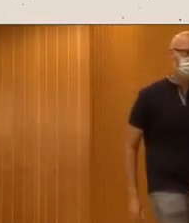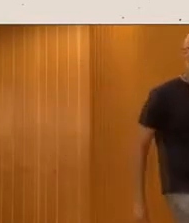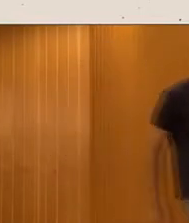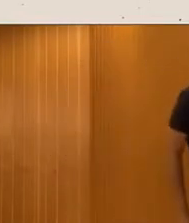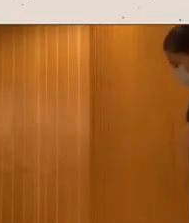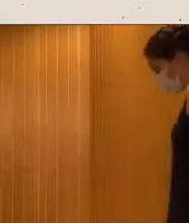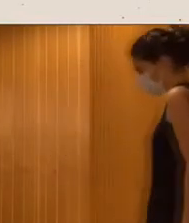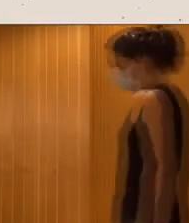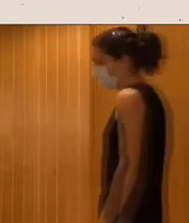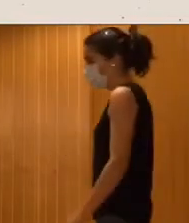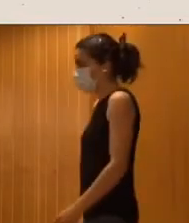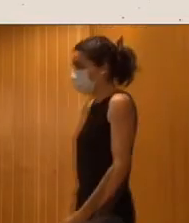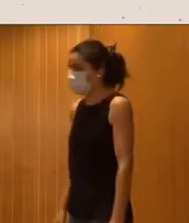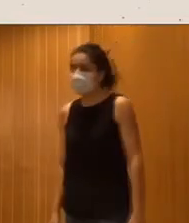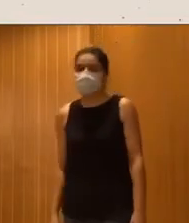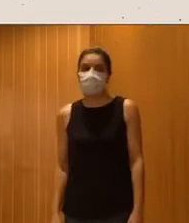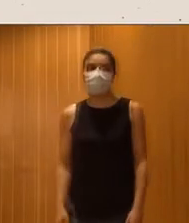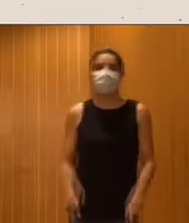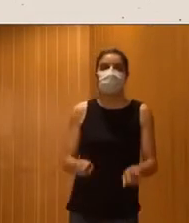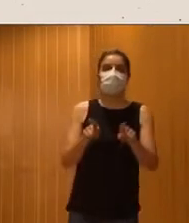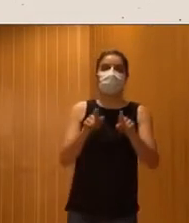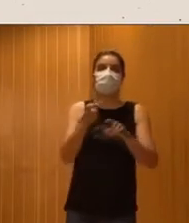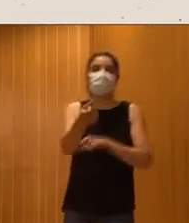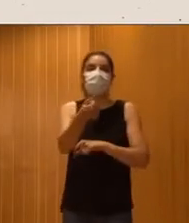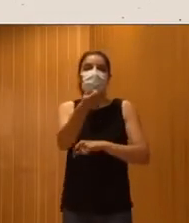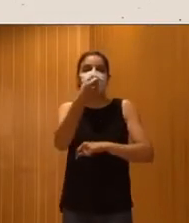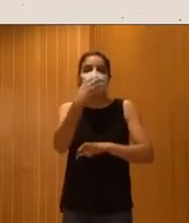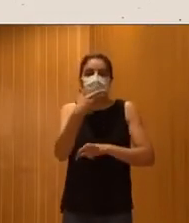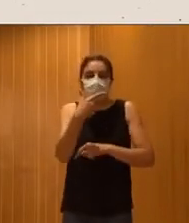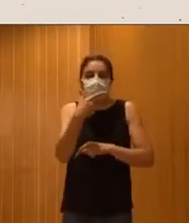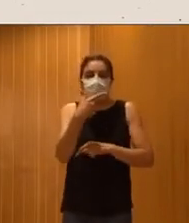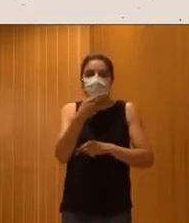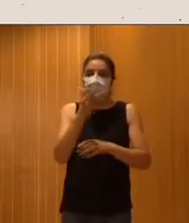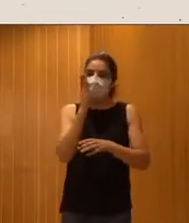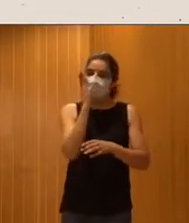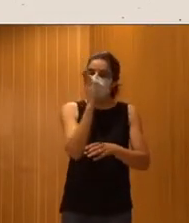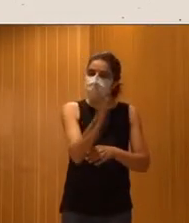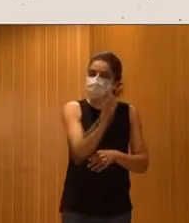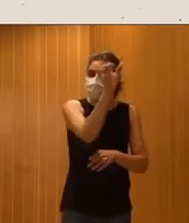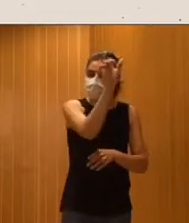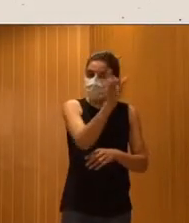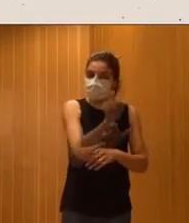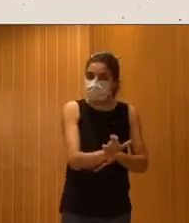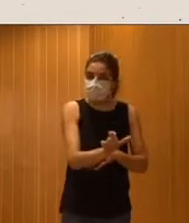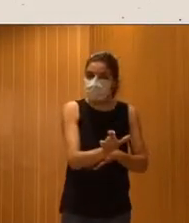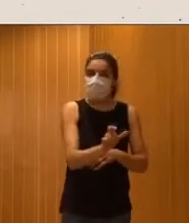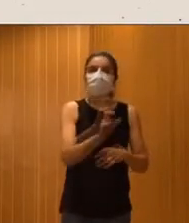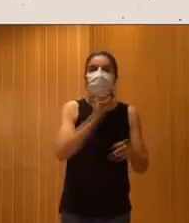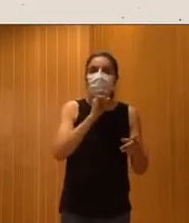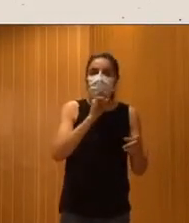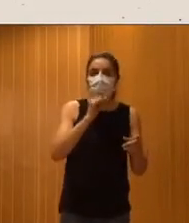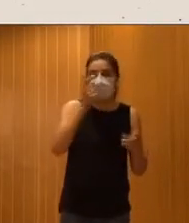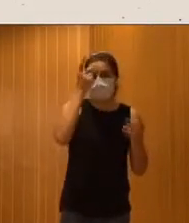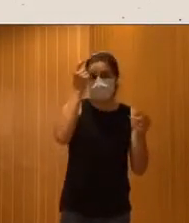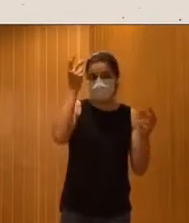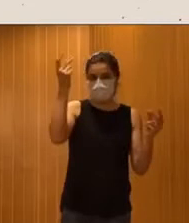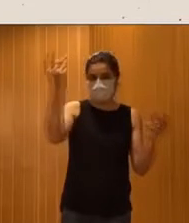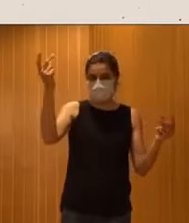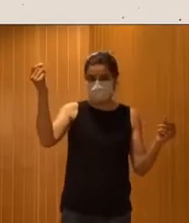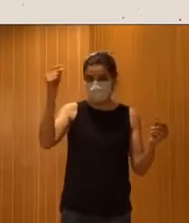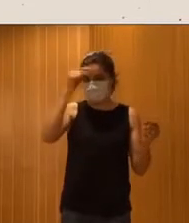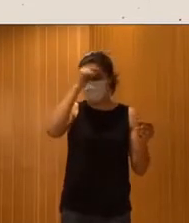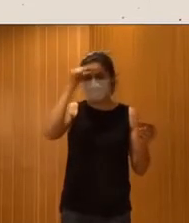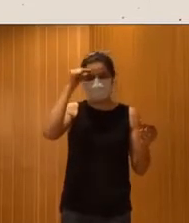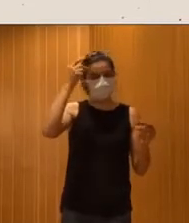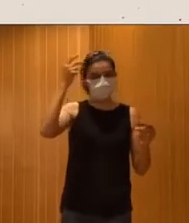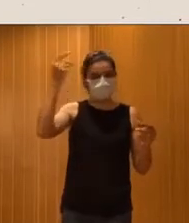el impacto que tiene la estrella de los neurolépticos, que actualmente es la quetiapina, la pérdida de memoria. O sea,